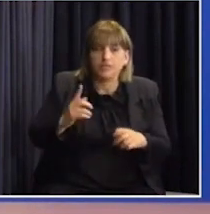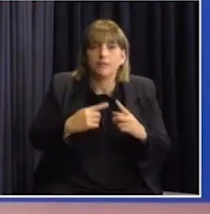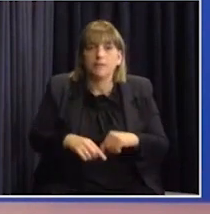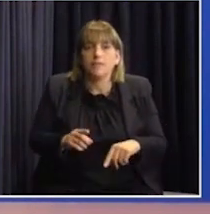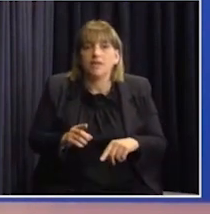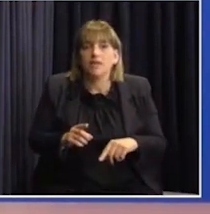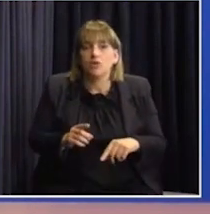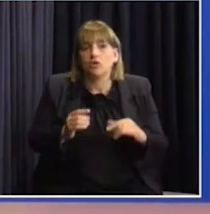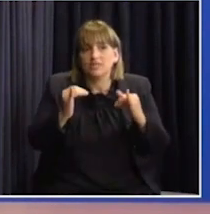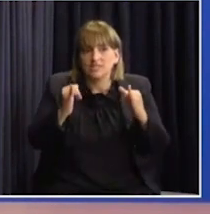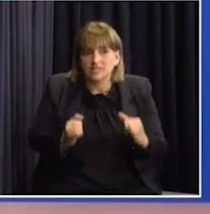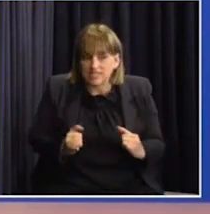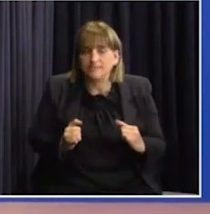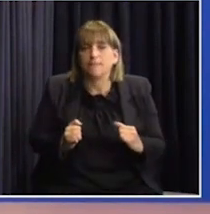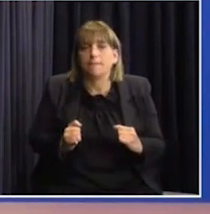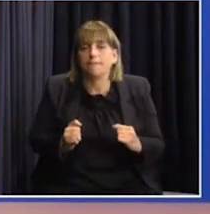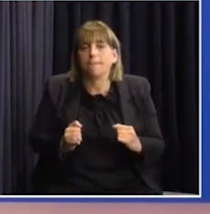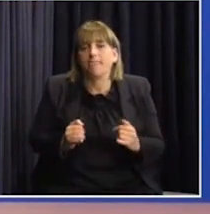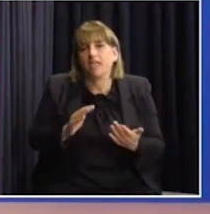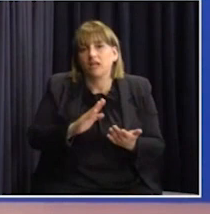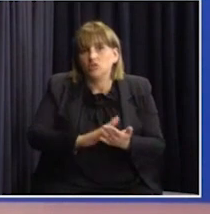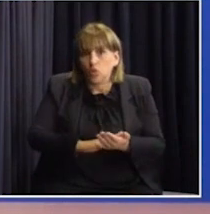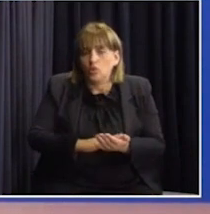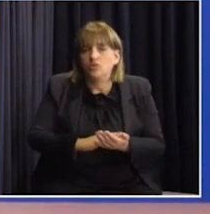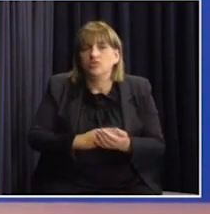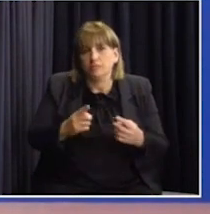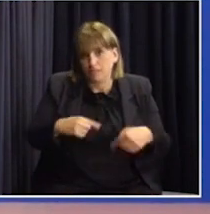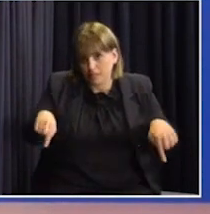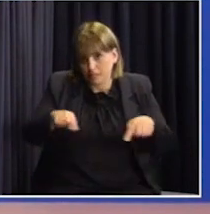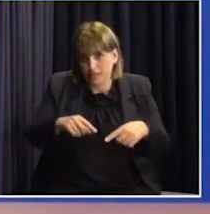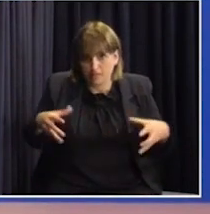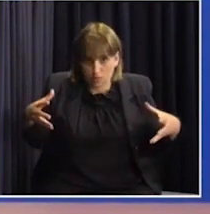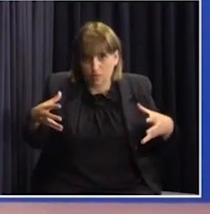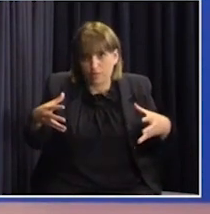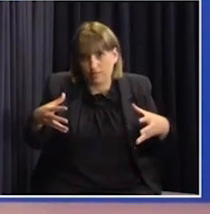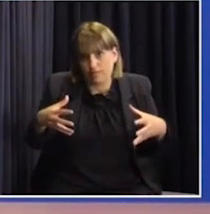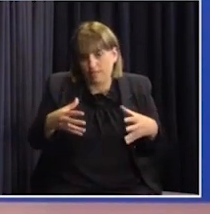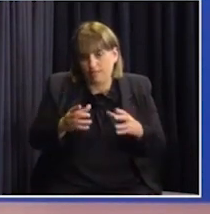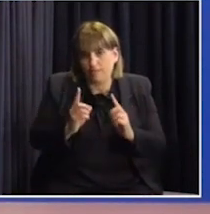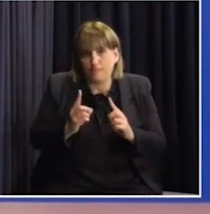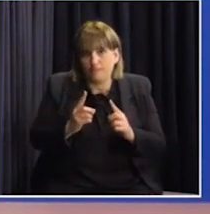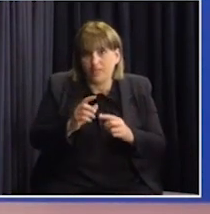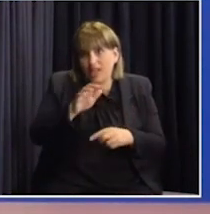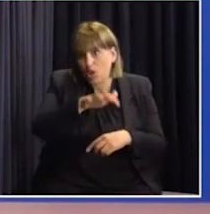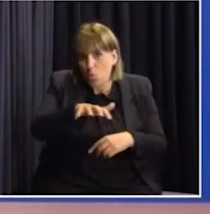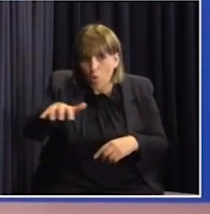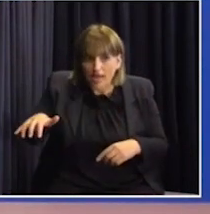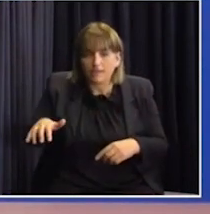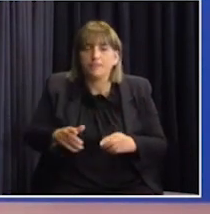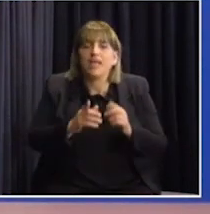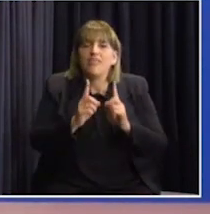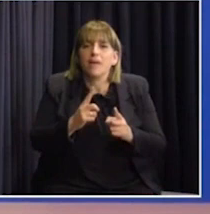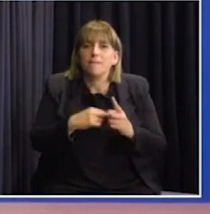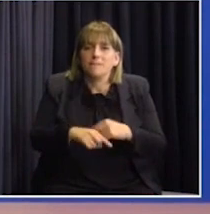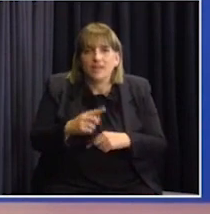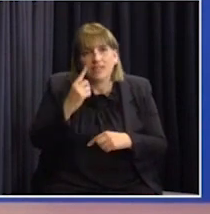las combinaciones son de índole territorial son de índole índole de la